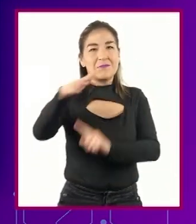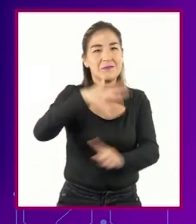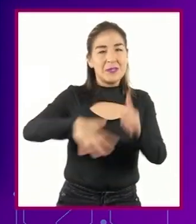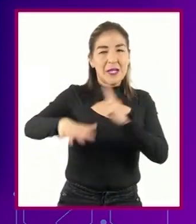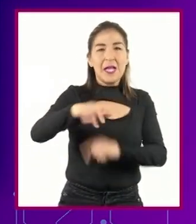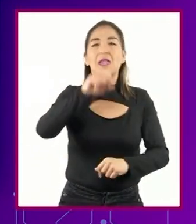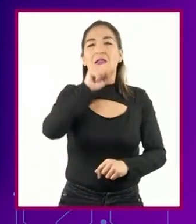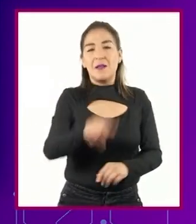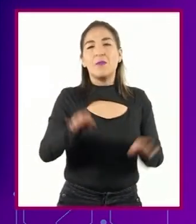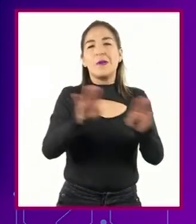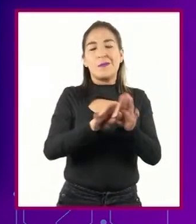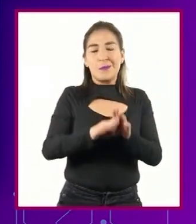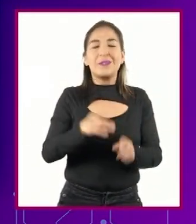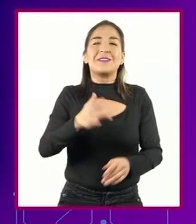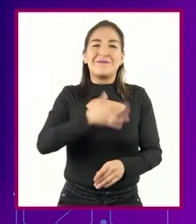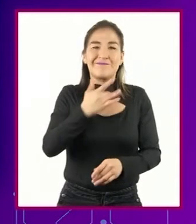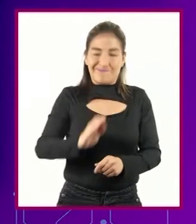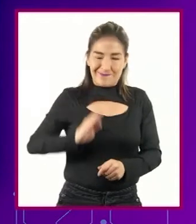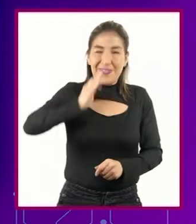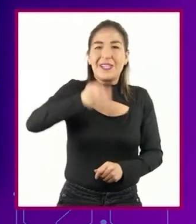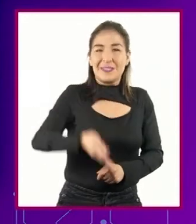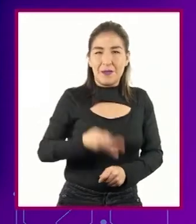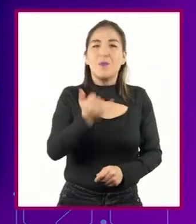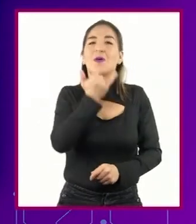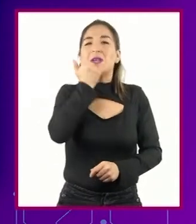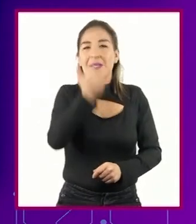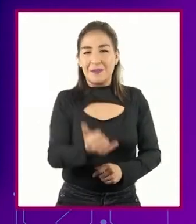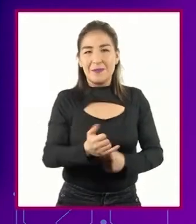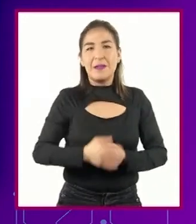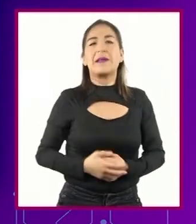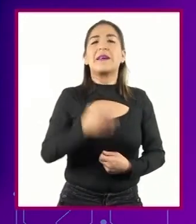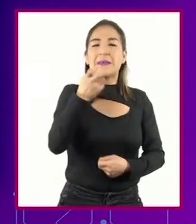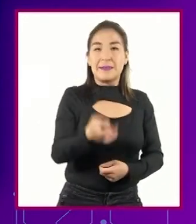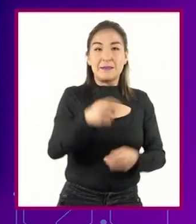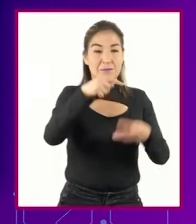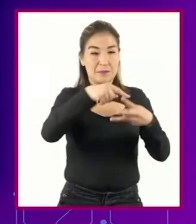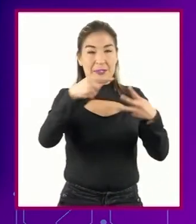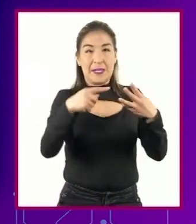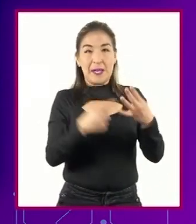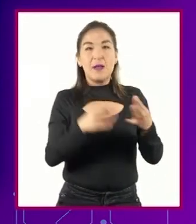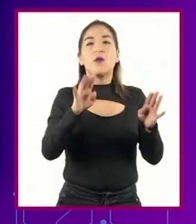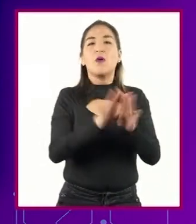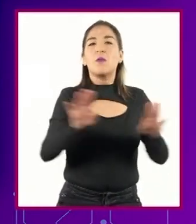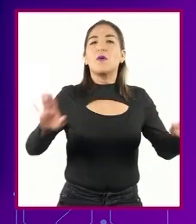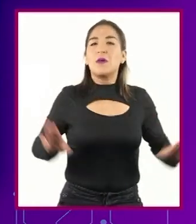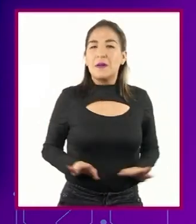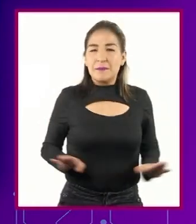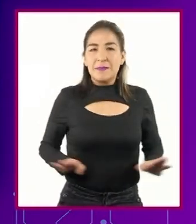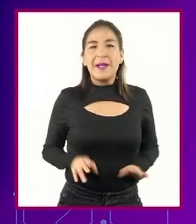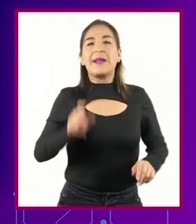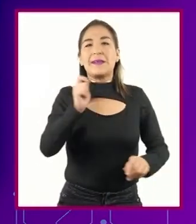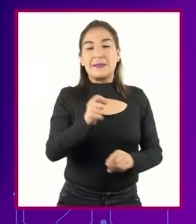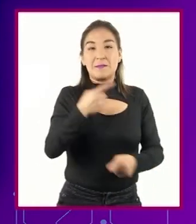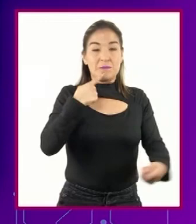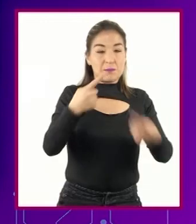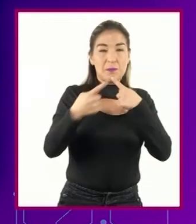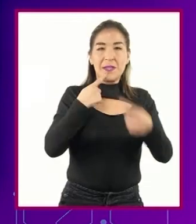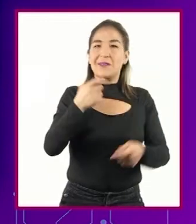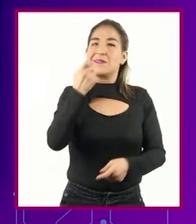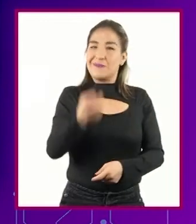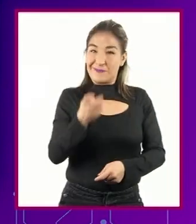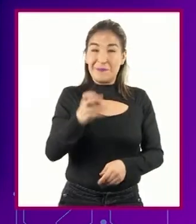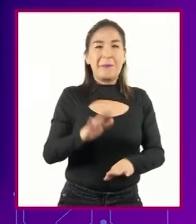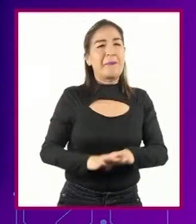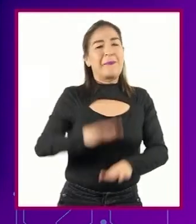de admitir errores. Es por estas características que el diálogo es un instrumento